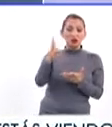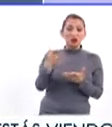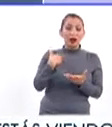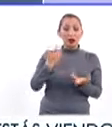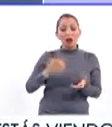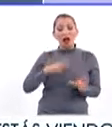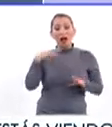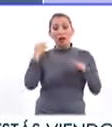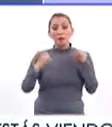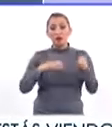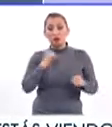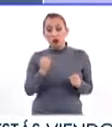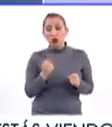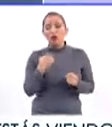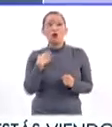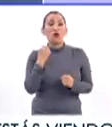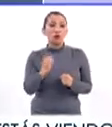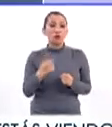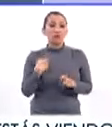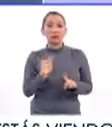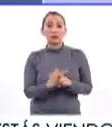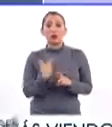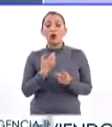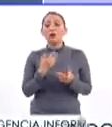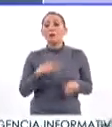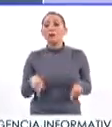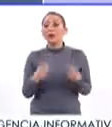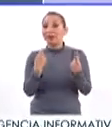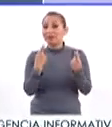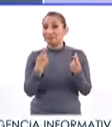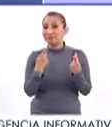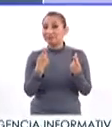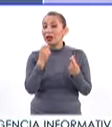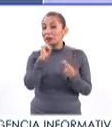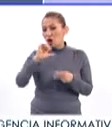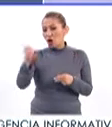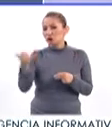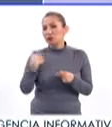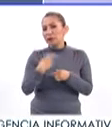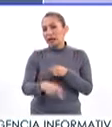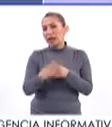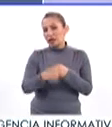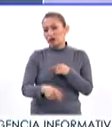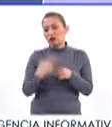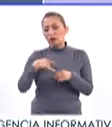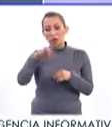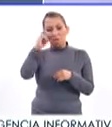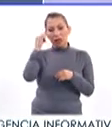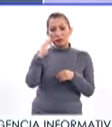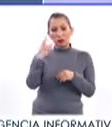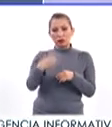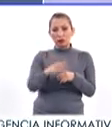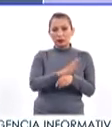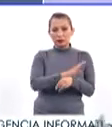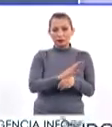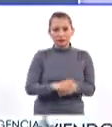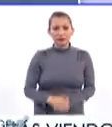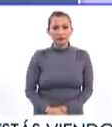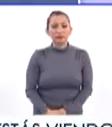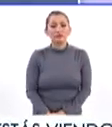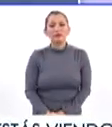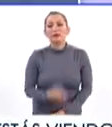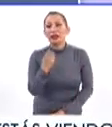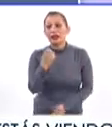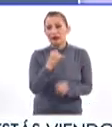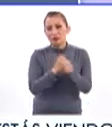la explotación, el abuso y hasta a la trata, así como a otro tipo de amenazas menos evidentes para su bienestar.